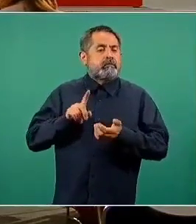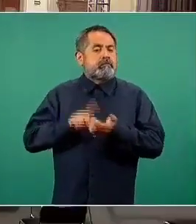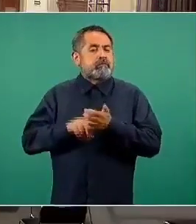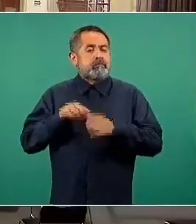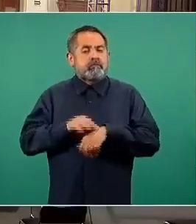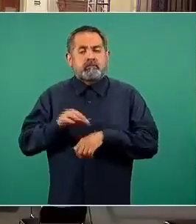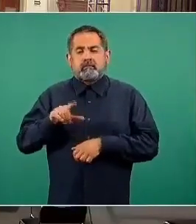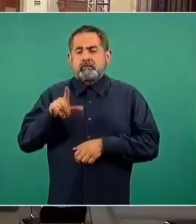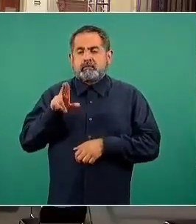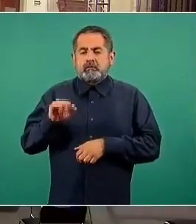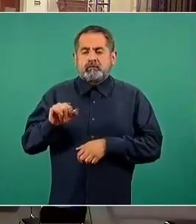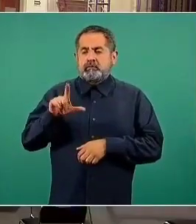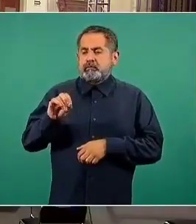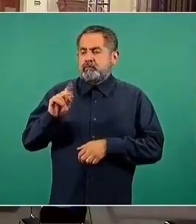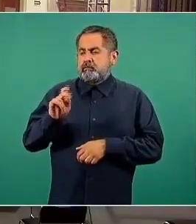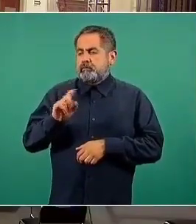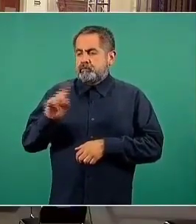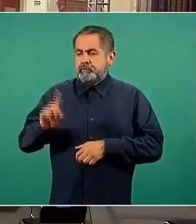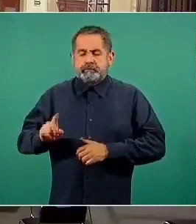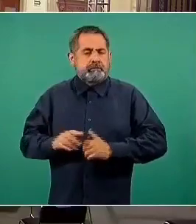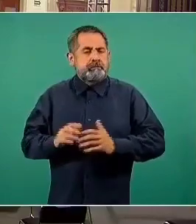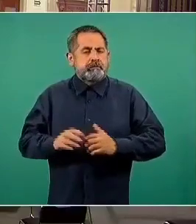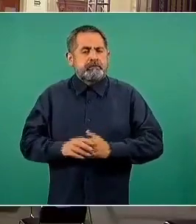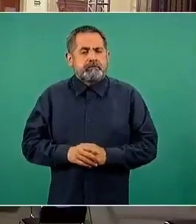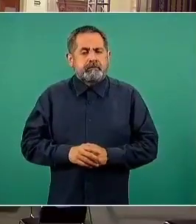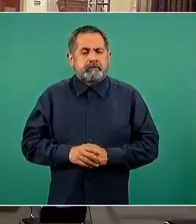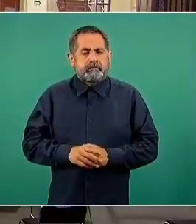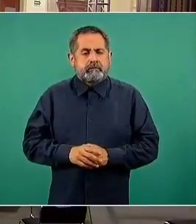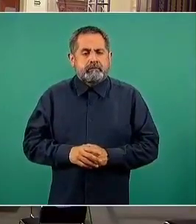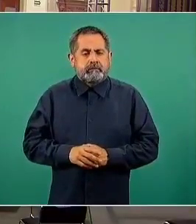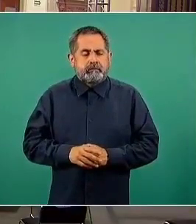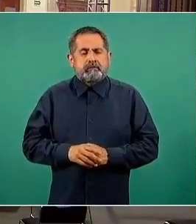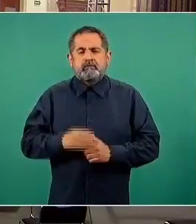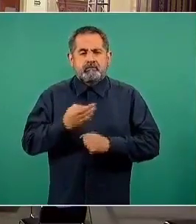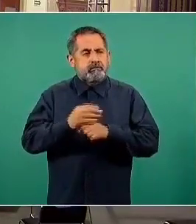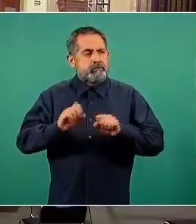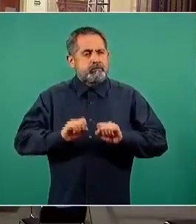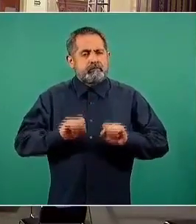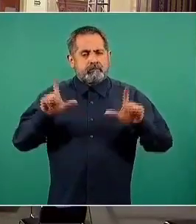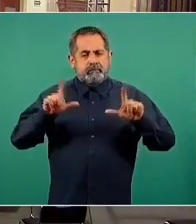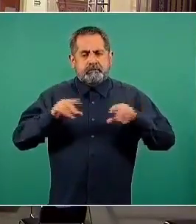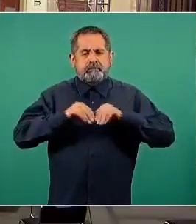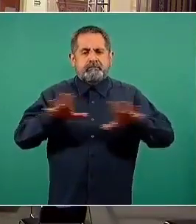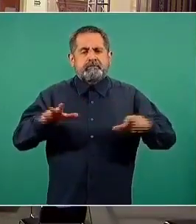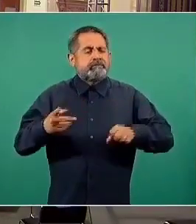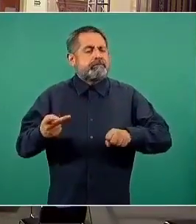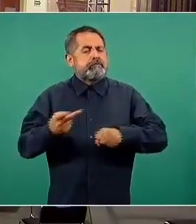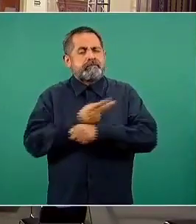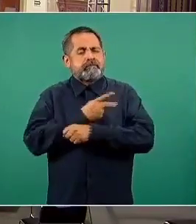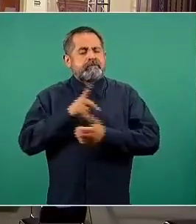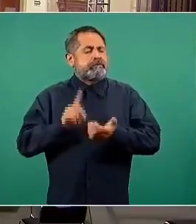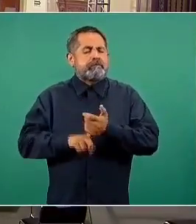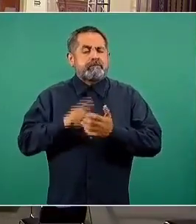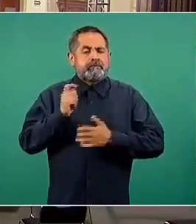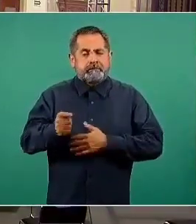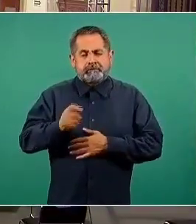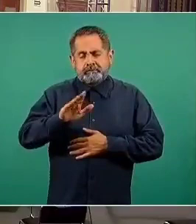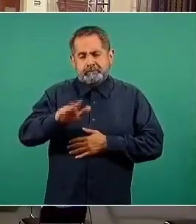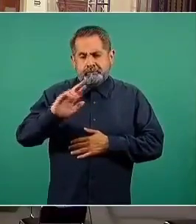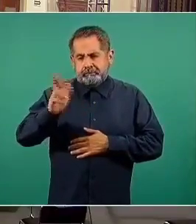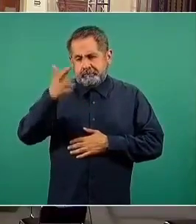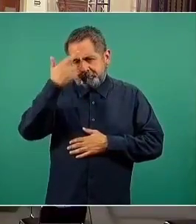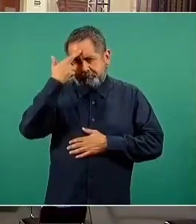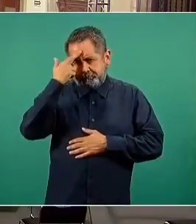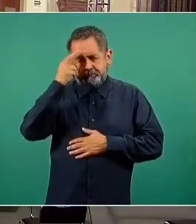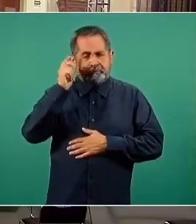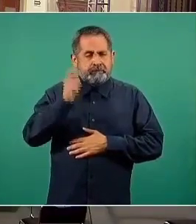López Ridaura. Pero vamos a iniciar con el informe técnico. Esta es la información. Recordar, aquí